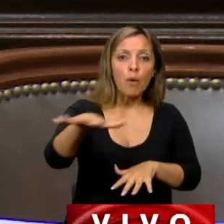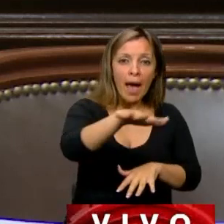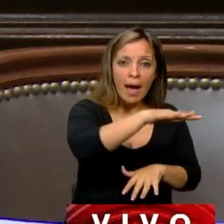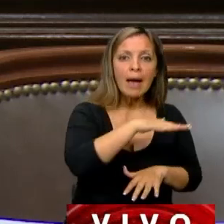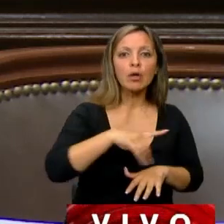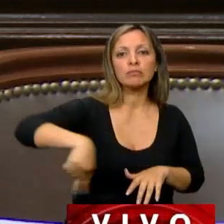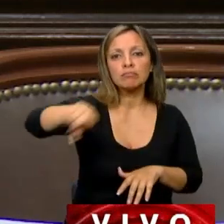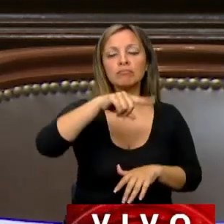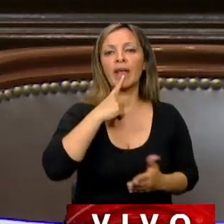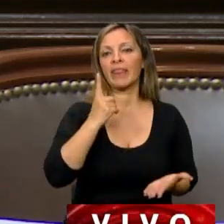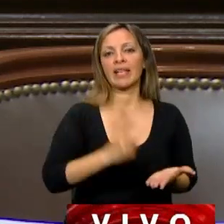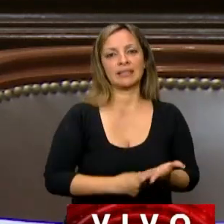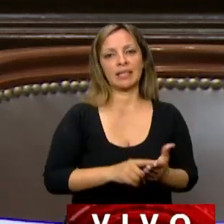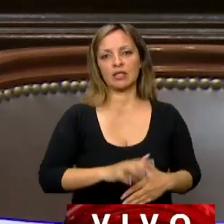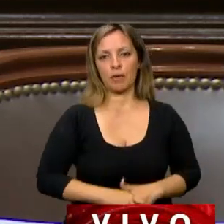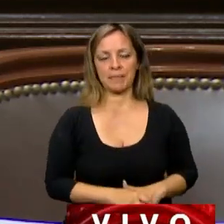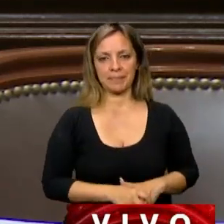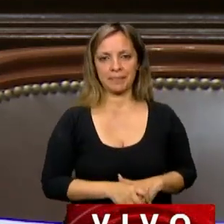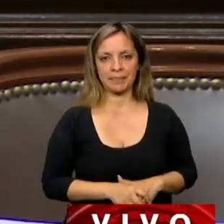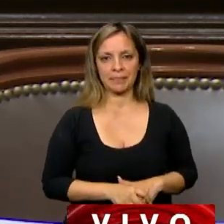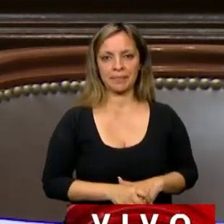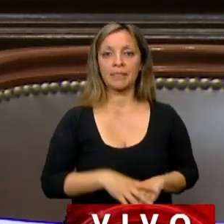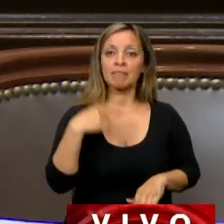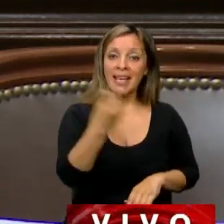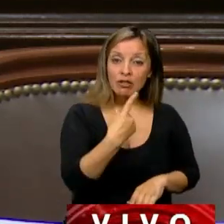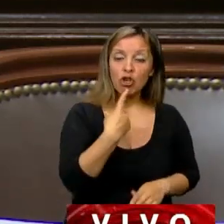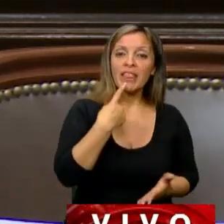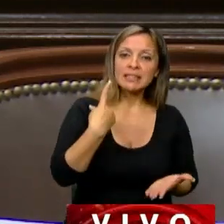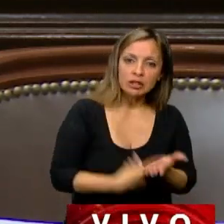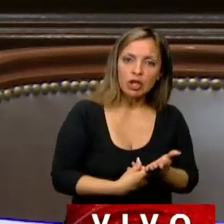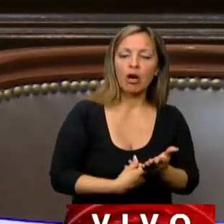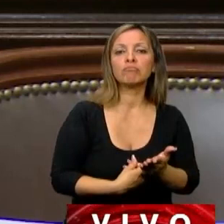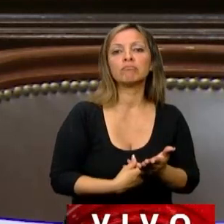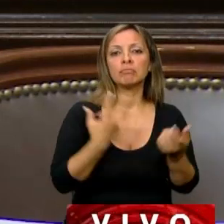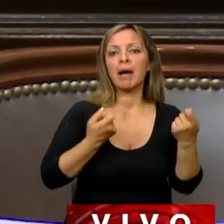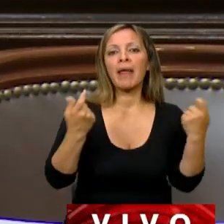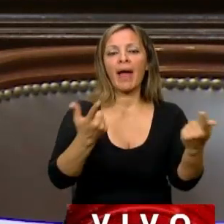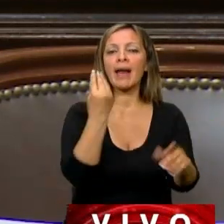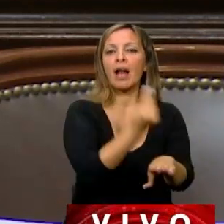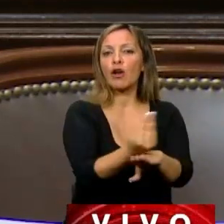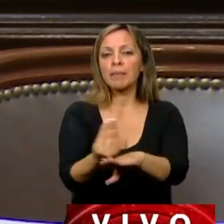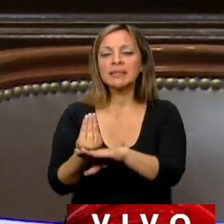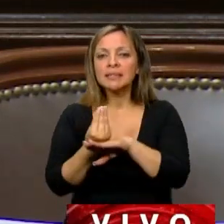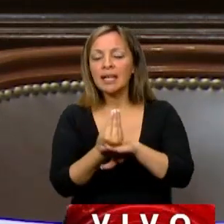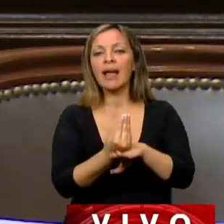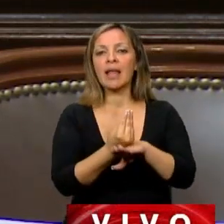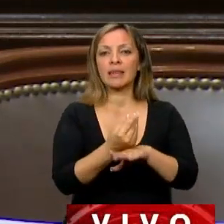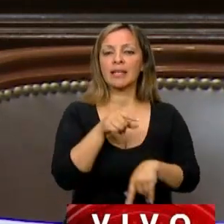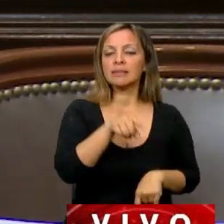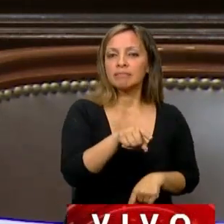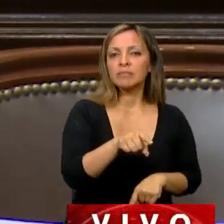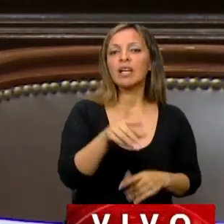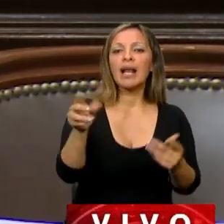tendrán la decisión de dar a quien nos representa en la conducción y